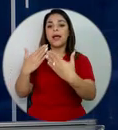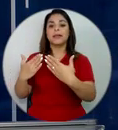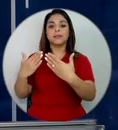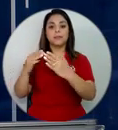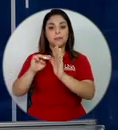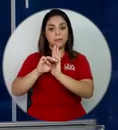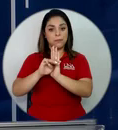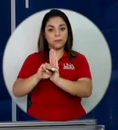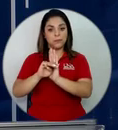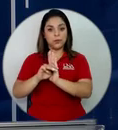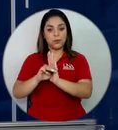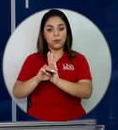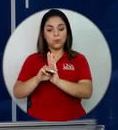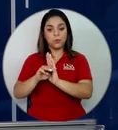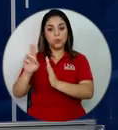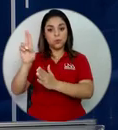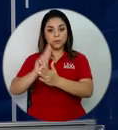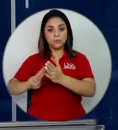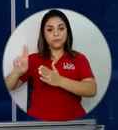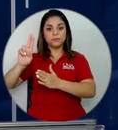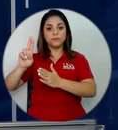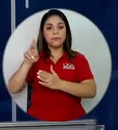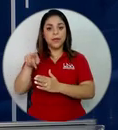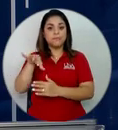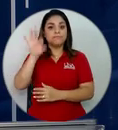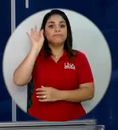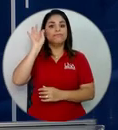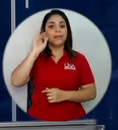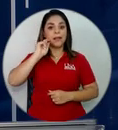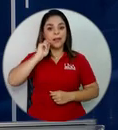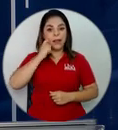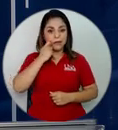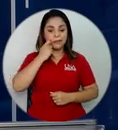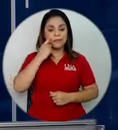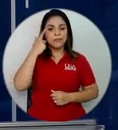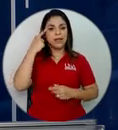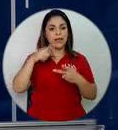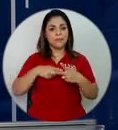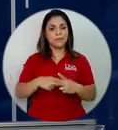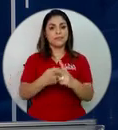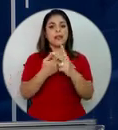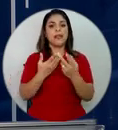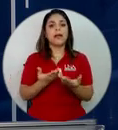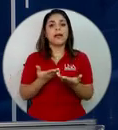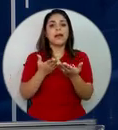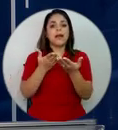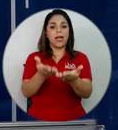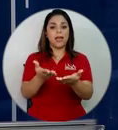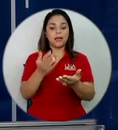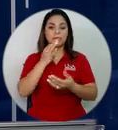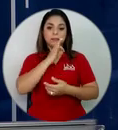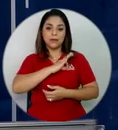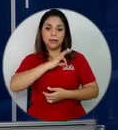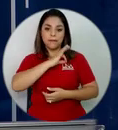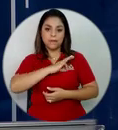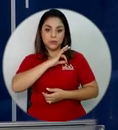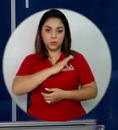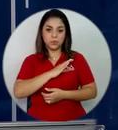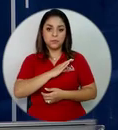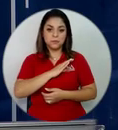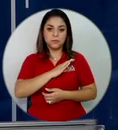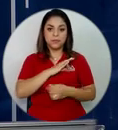como el de la sede interuniversitaria fue donde se encontró como esa clave para poder empezar a brindar